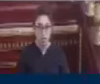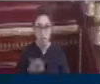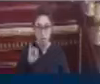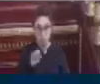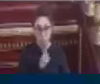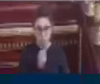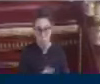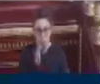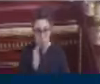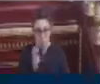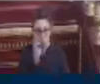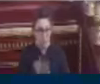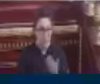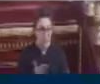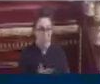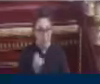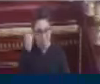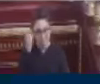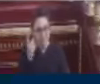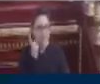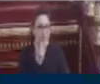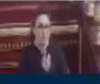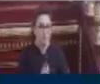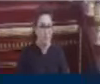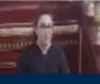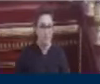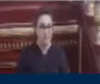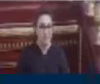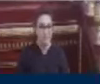Aprobada la propuesta, diputado presidente.